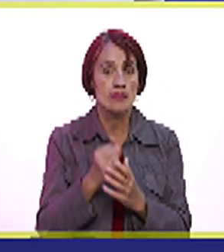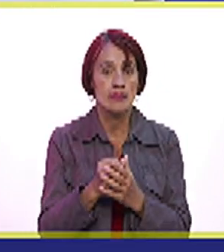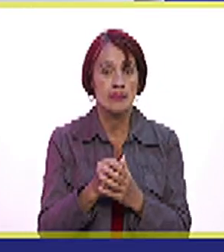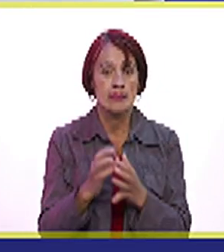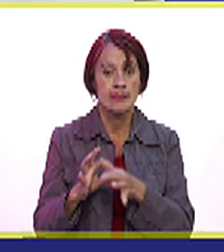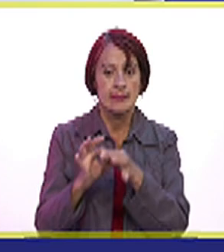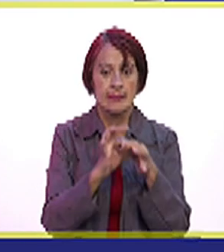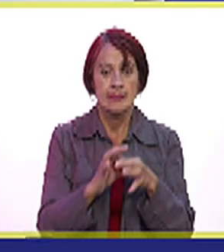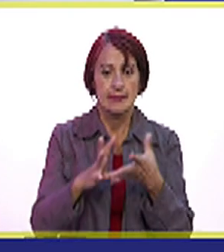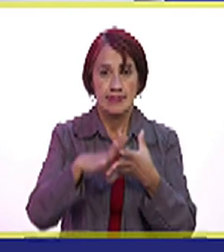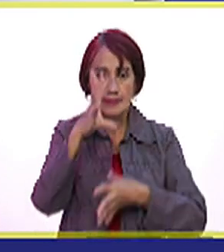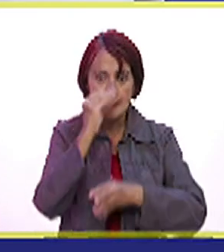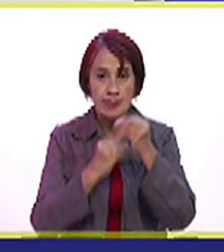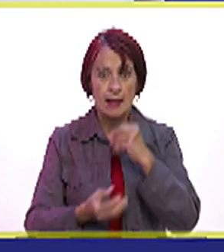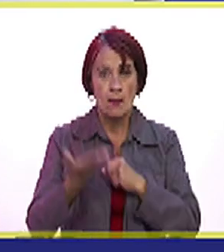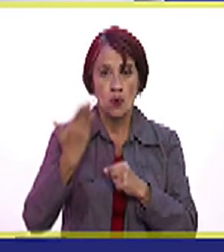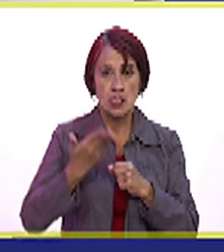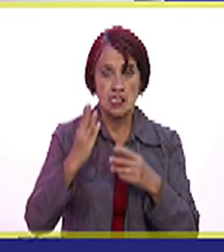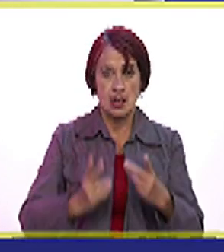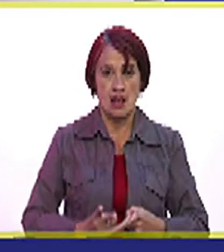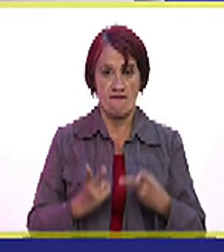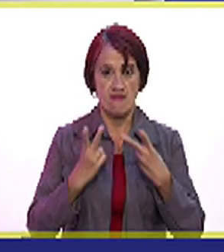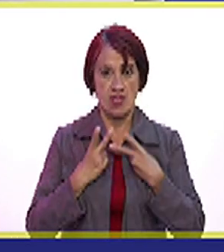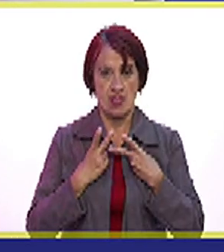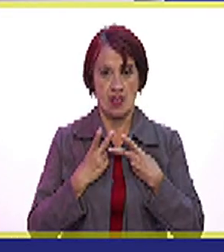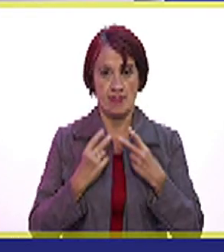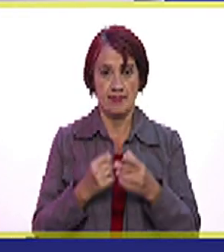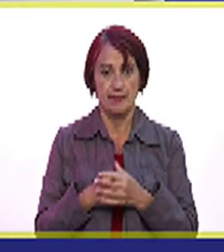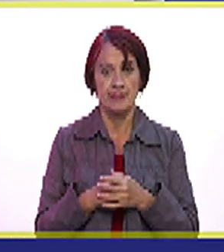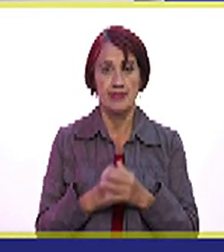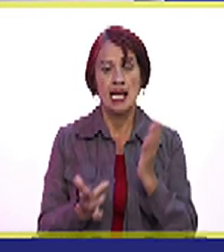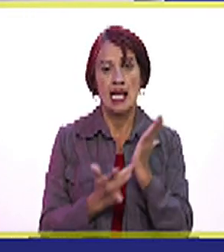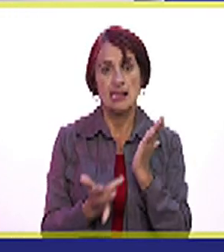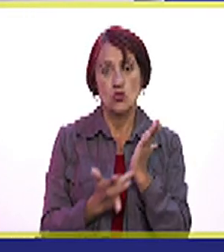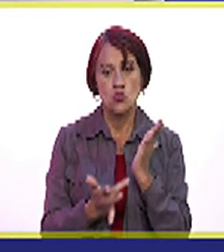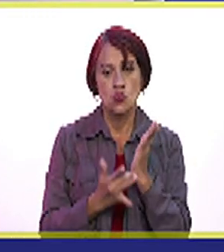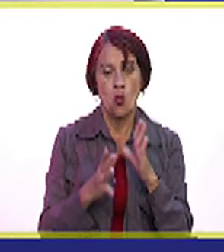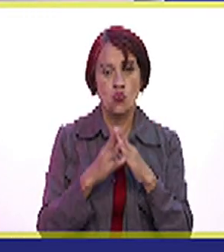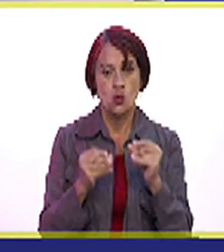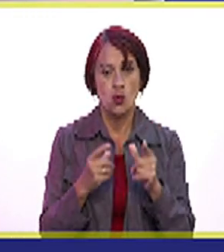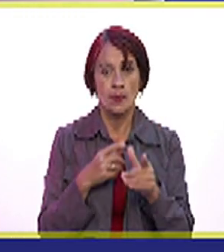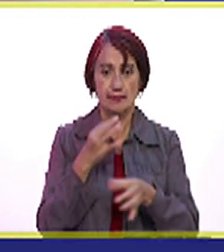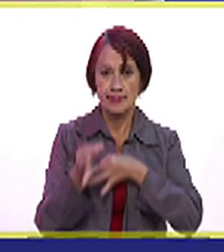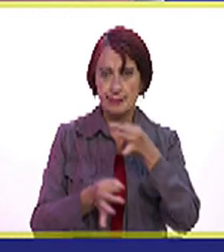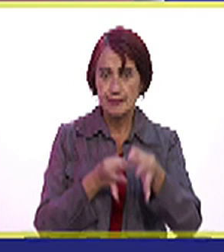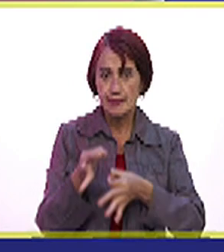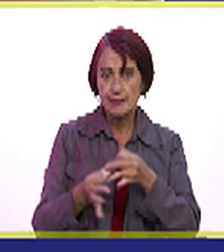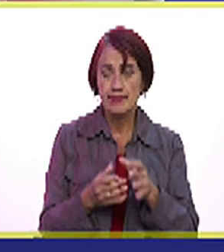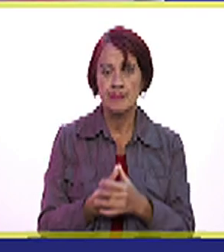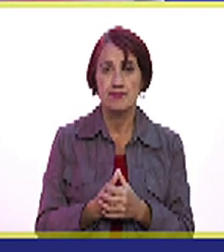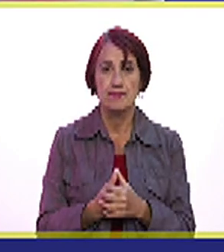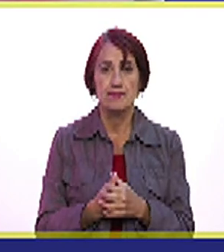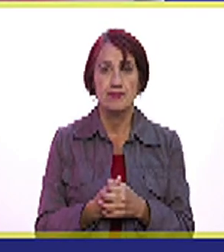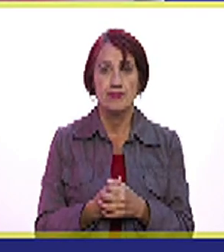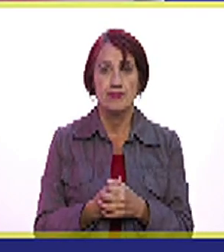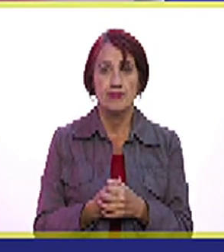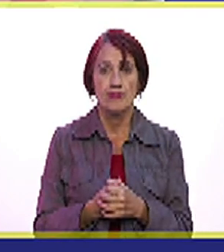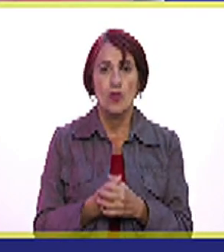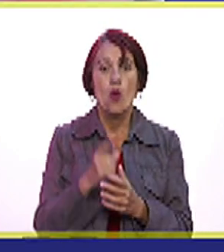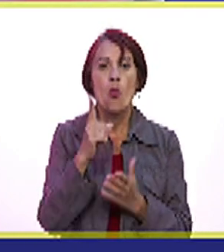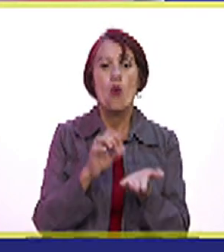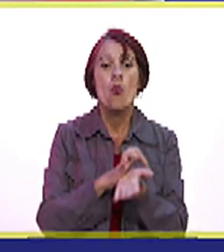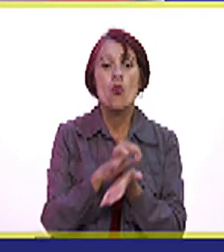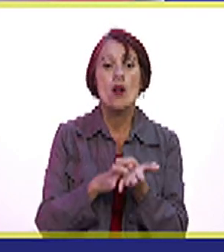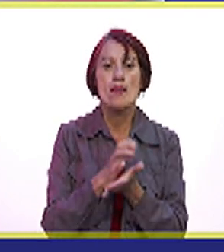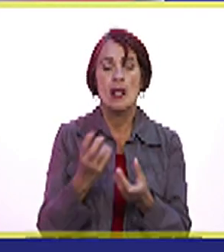aprendizaje, proporciones importantes en la vida, importancia de la trigonometría. Yo les vengo a explicar un problema de